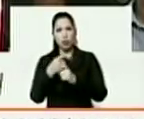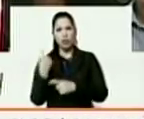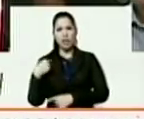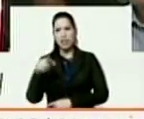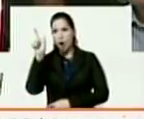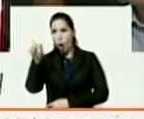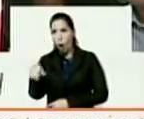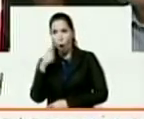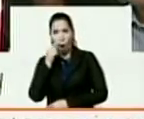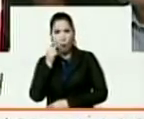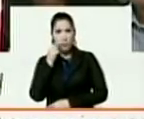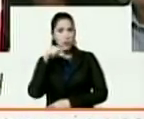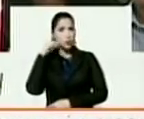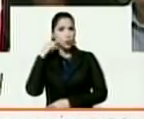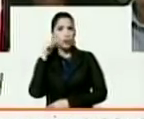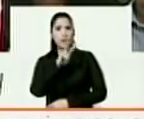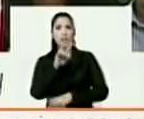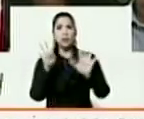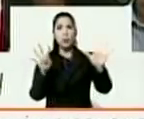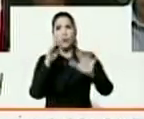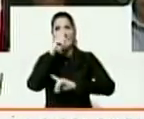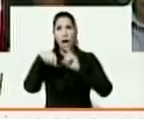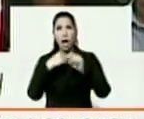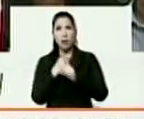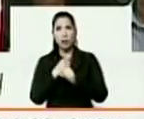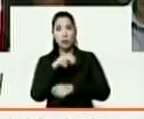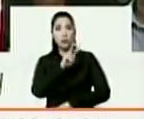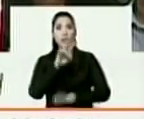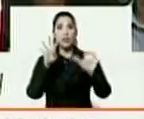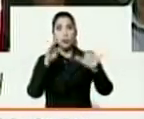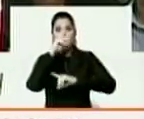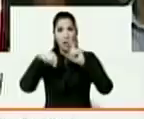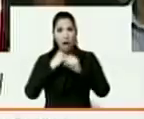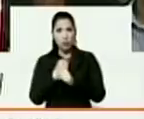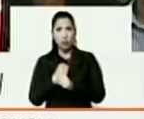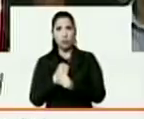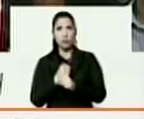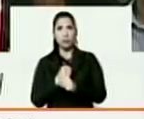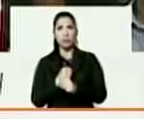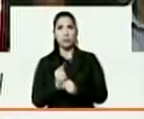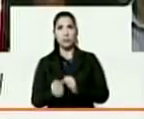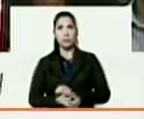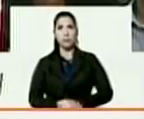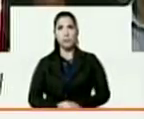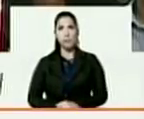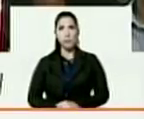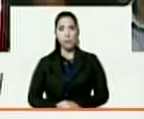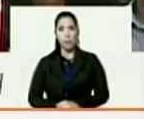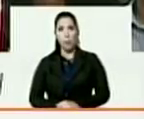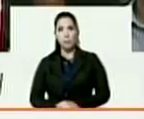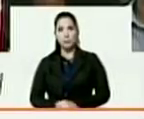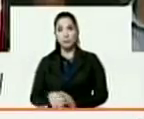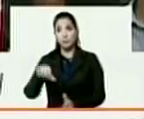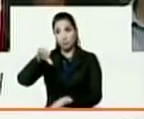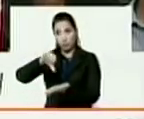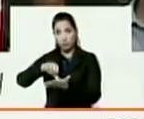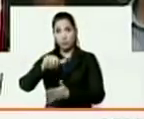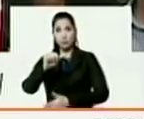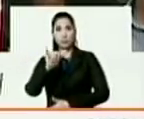a los 29 años a los 29 años en ella escuchó